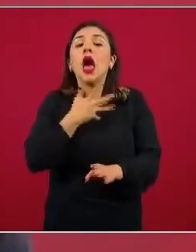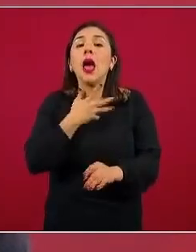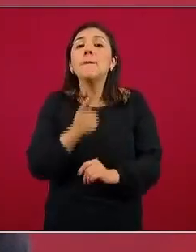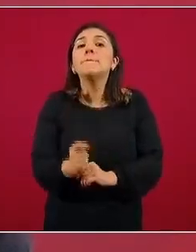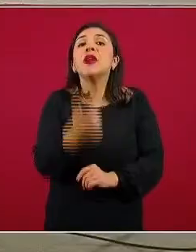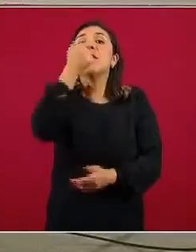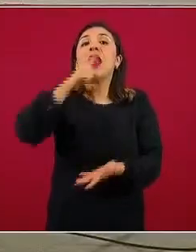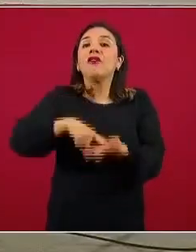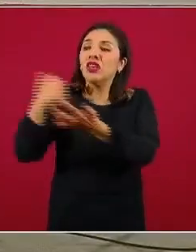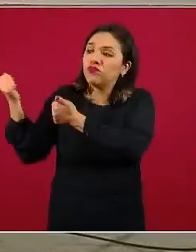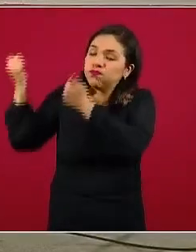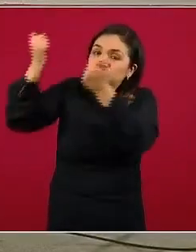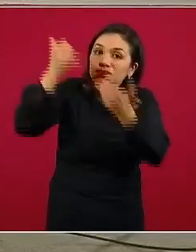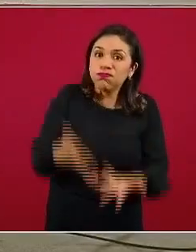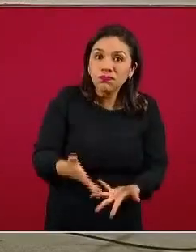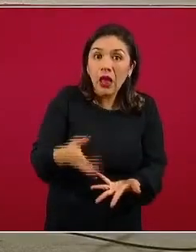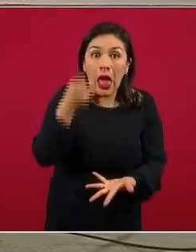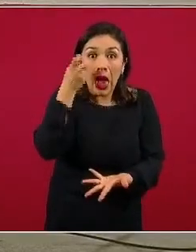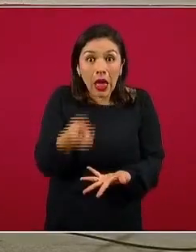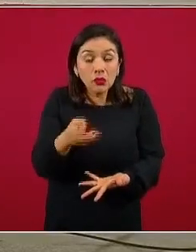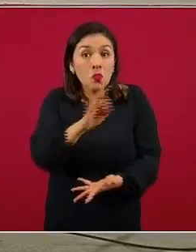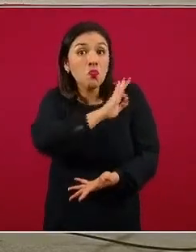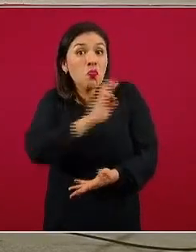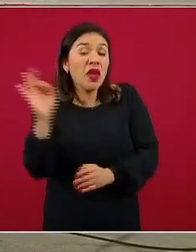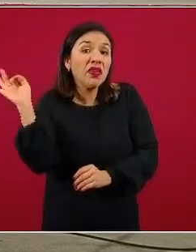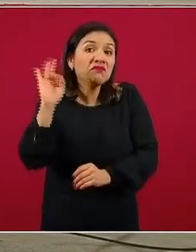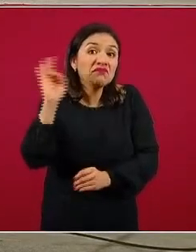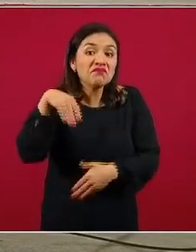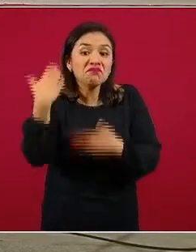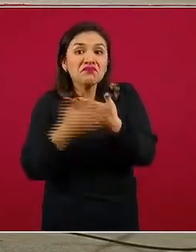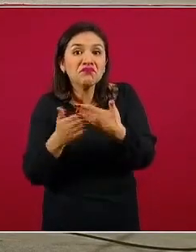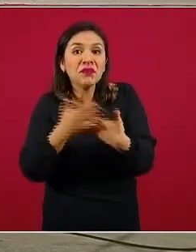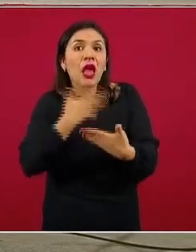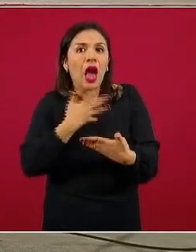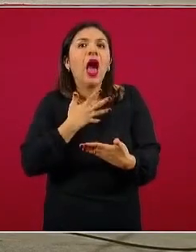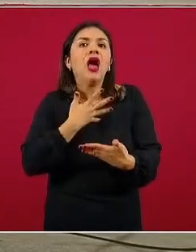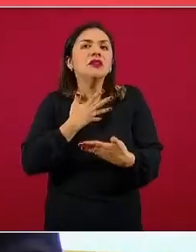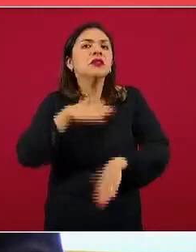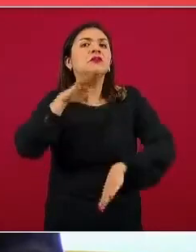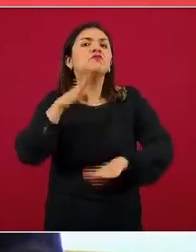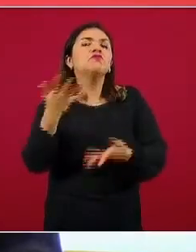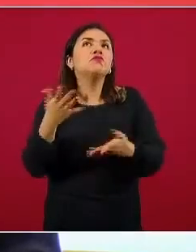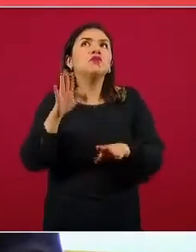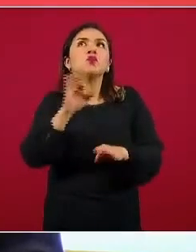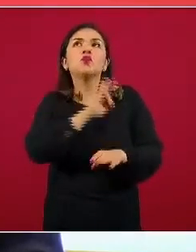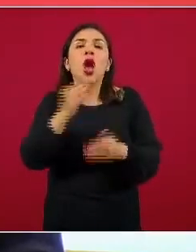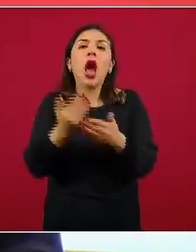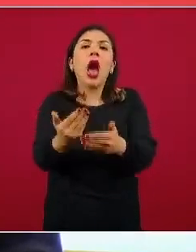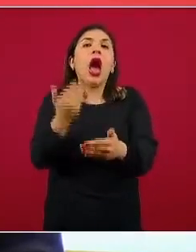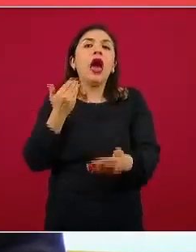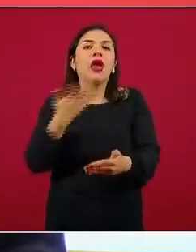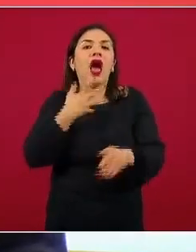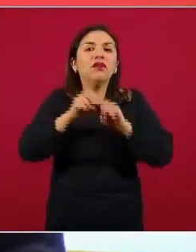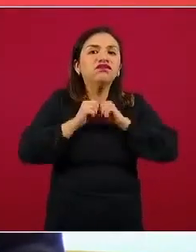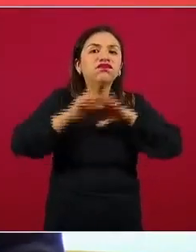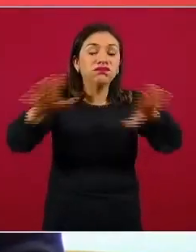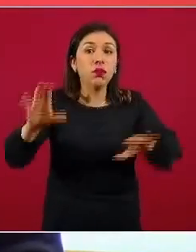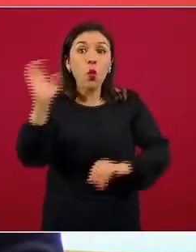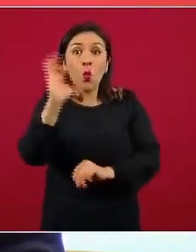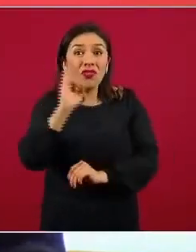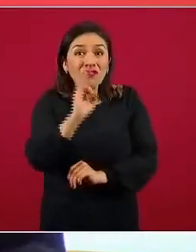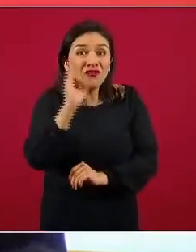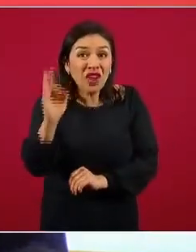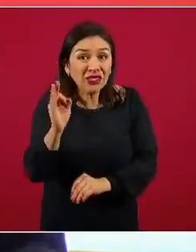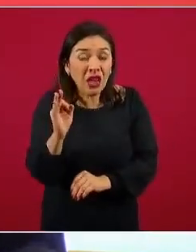primera entrega que potencialmente pudiera estar disponible lo antes posible. La fecha